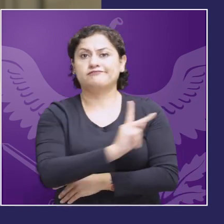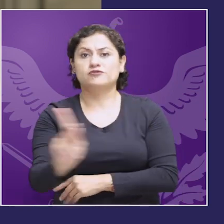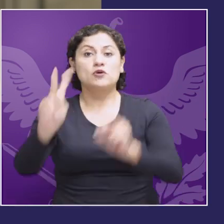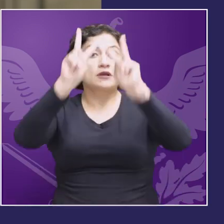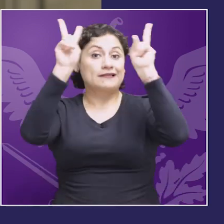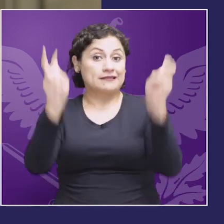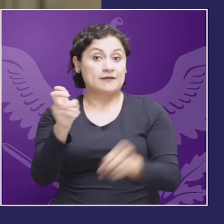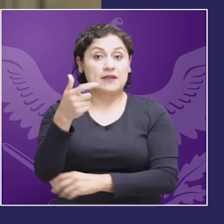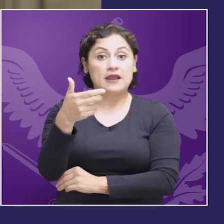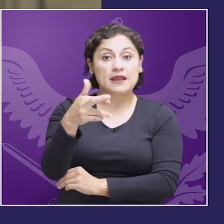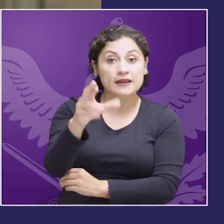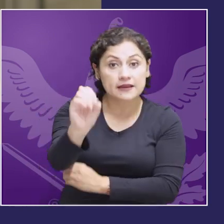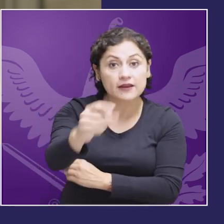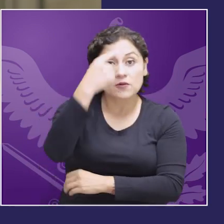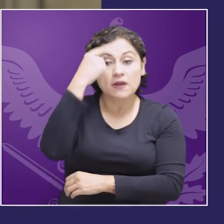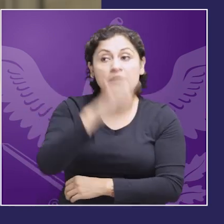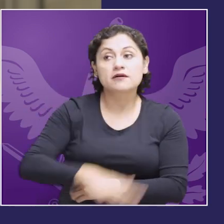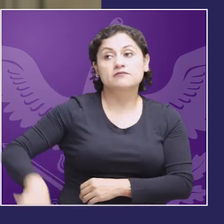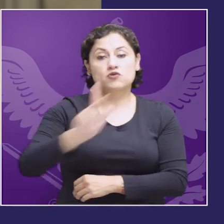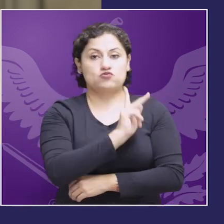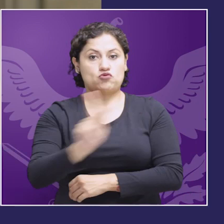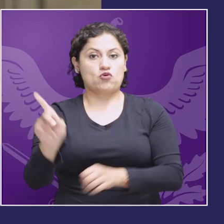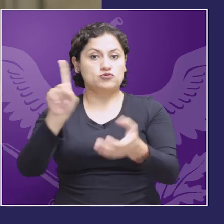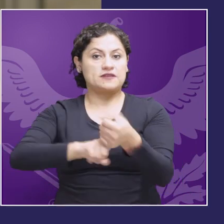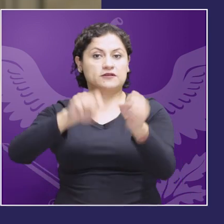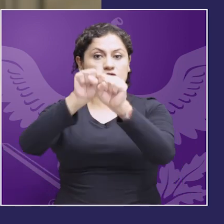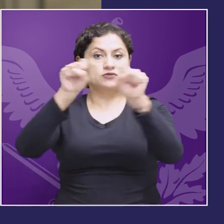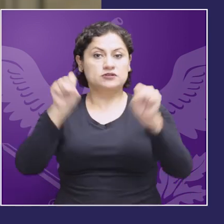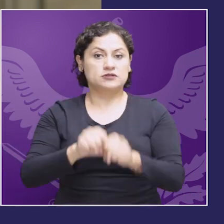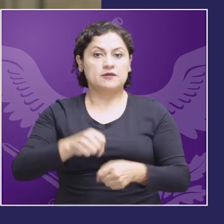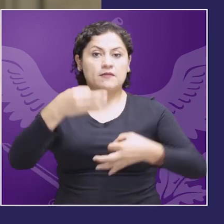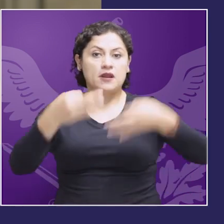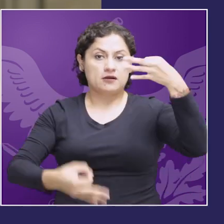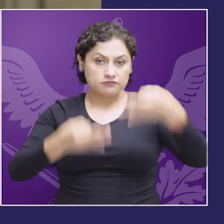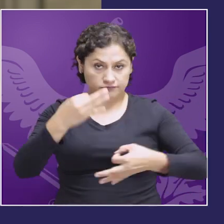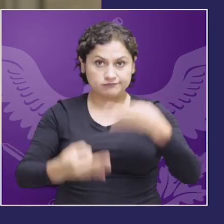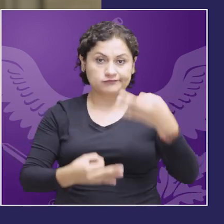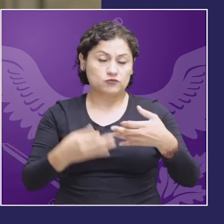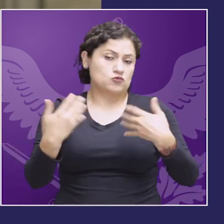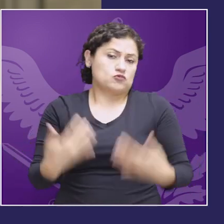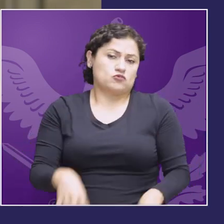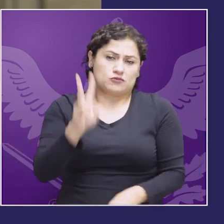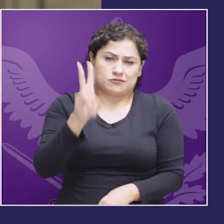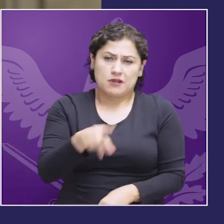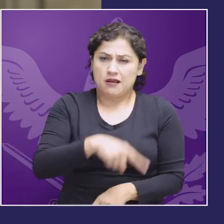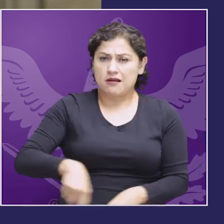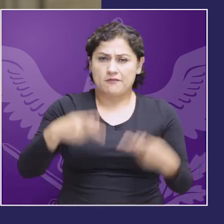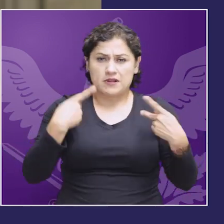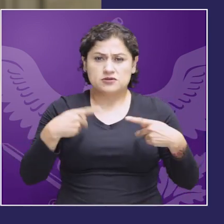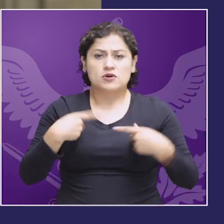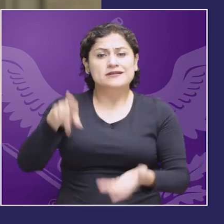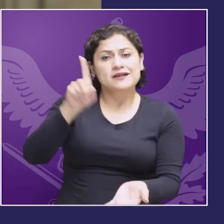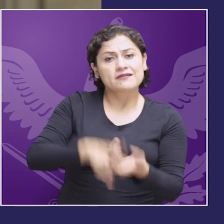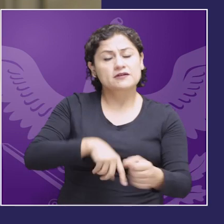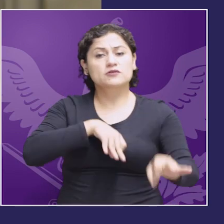violencia de género para operadoras y operadores judiciales. Es fundamental que quienes participan del sistema de justicia internalicen